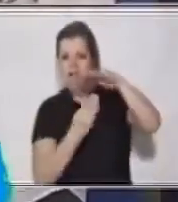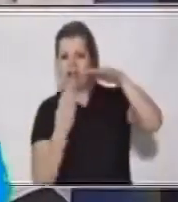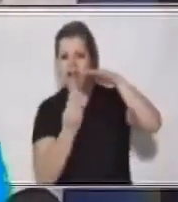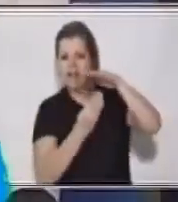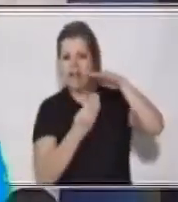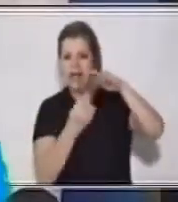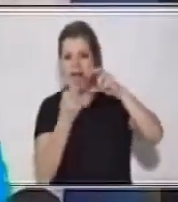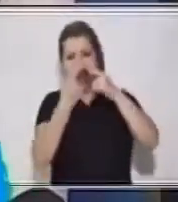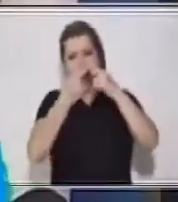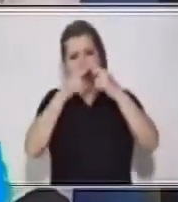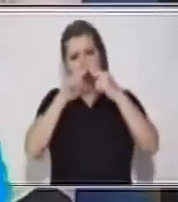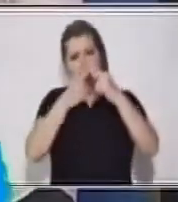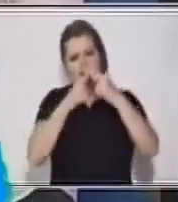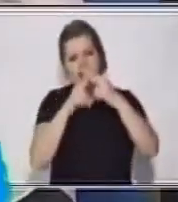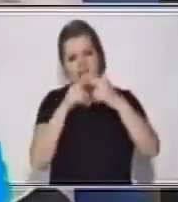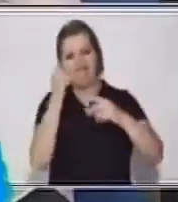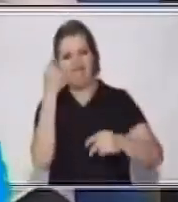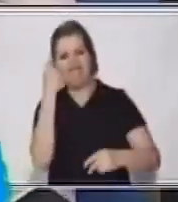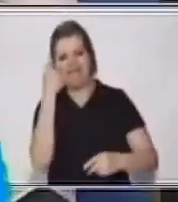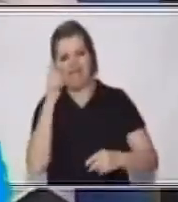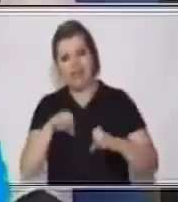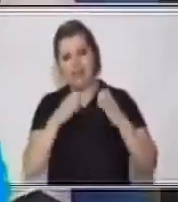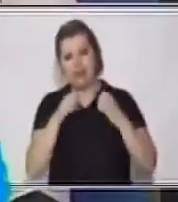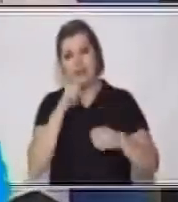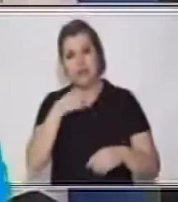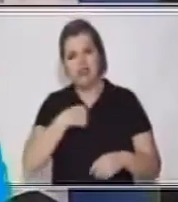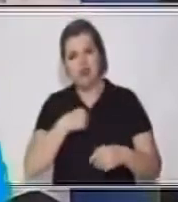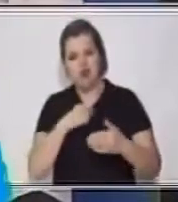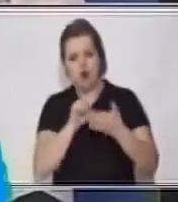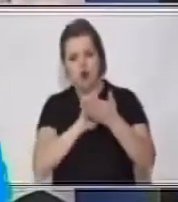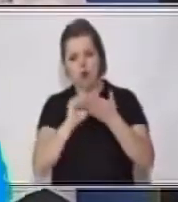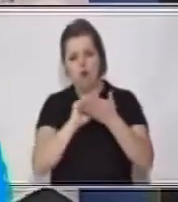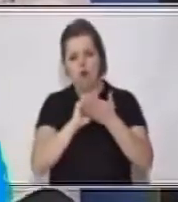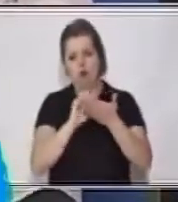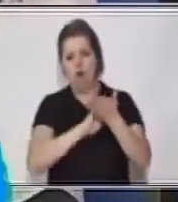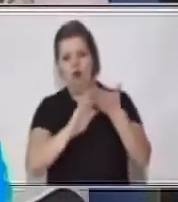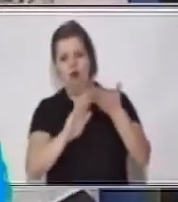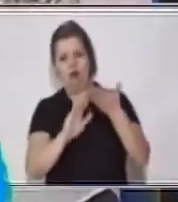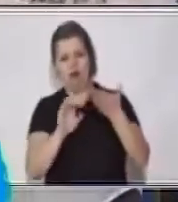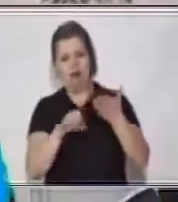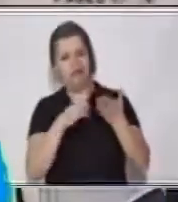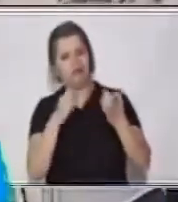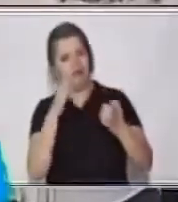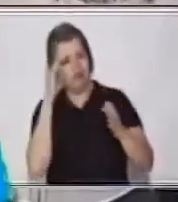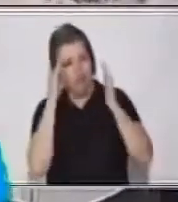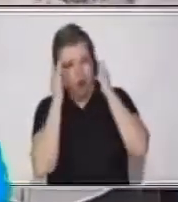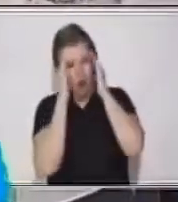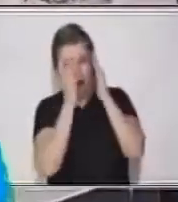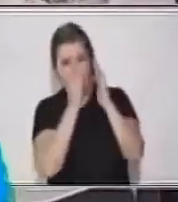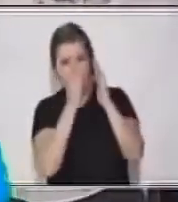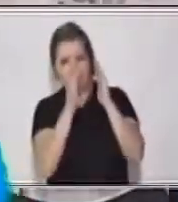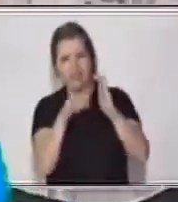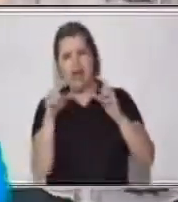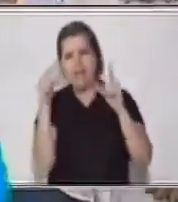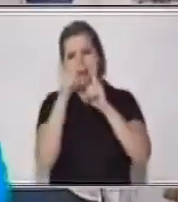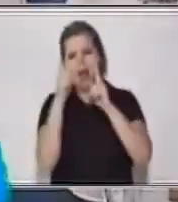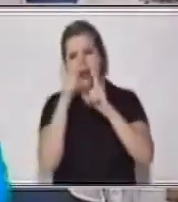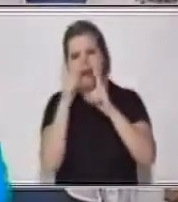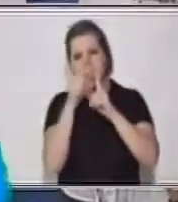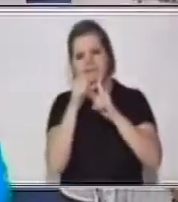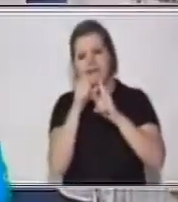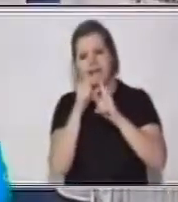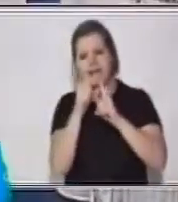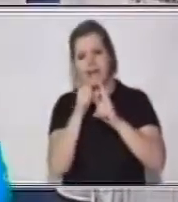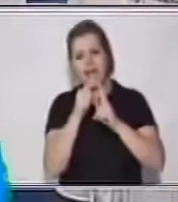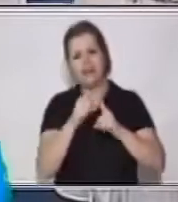En este caso, si yo quito lo que acabamos de identificar como morfema derivativo, podemos identificar que la palabra llega a